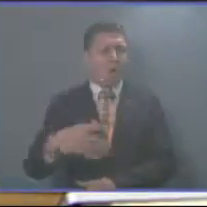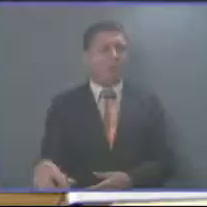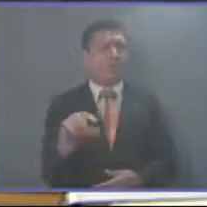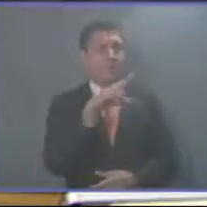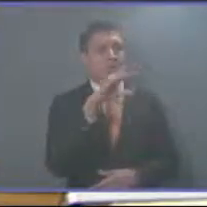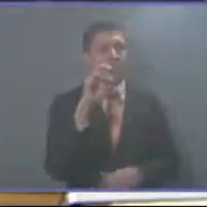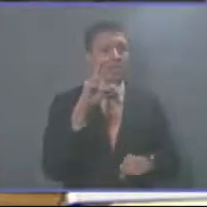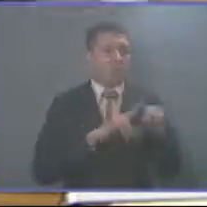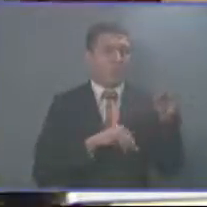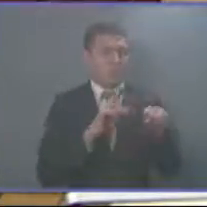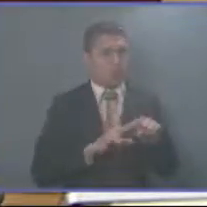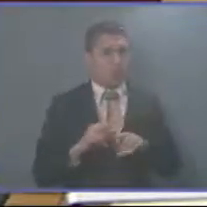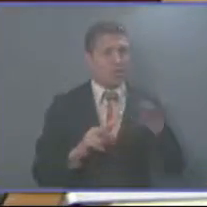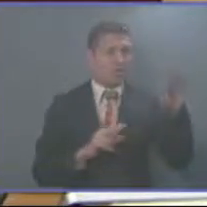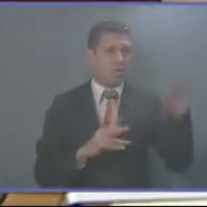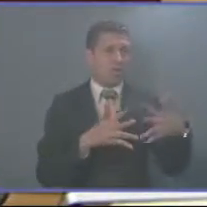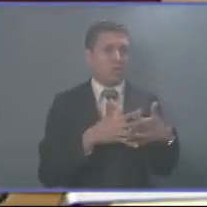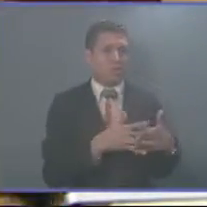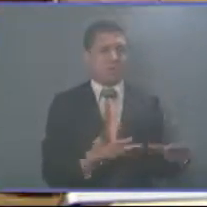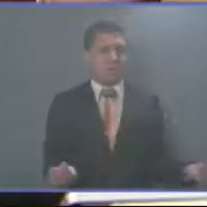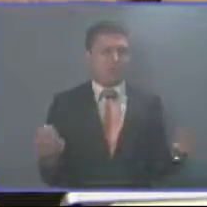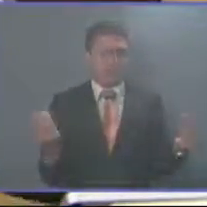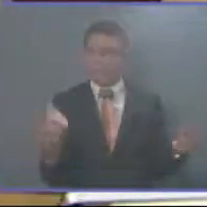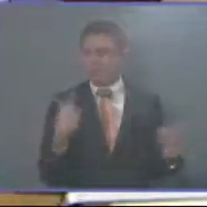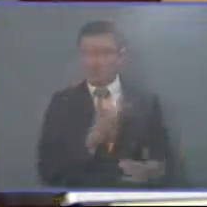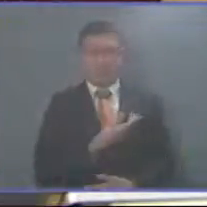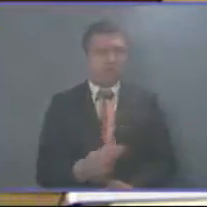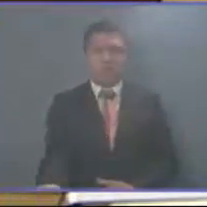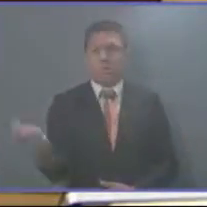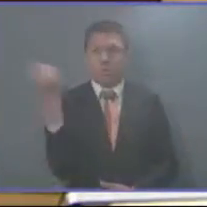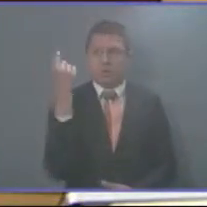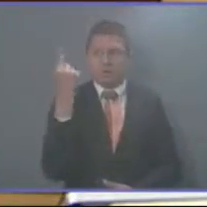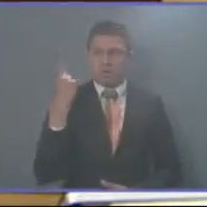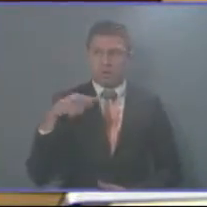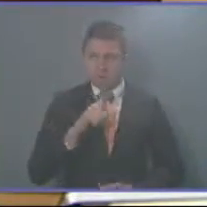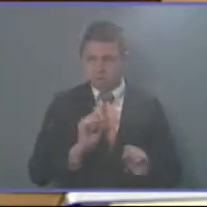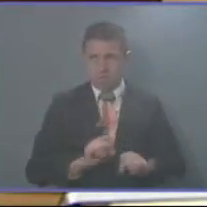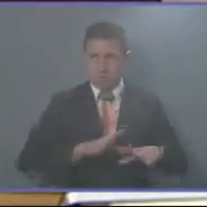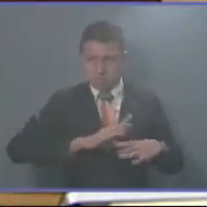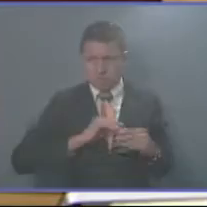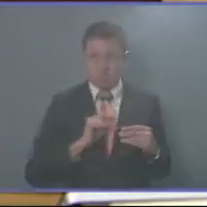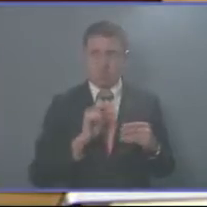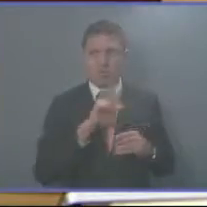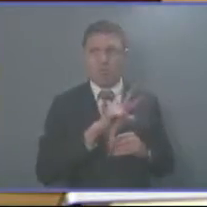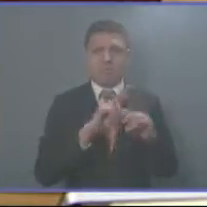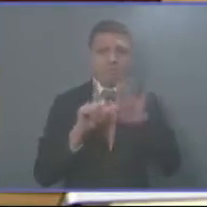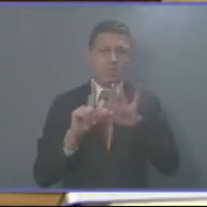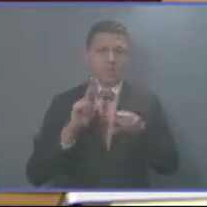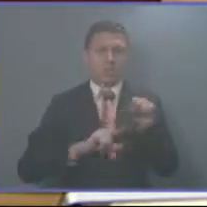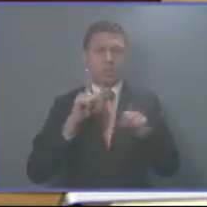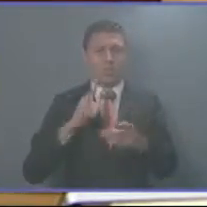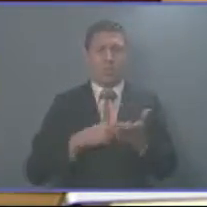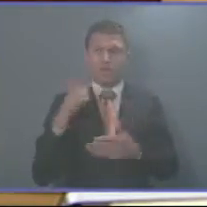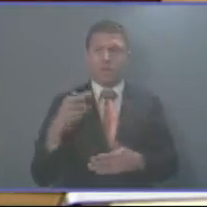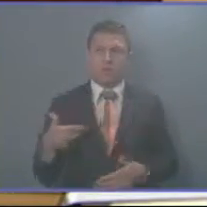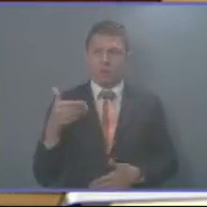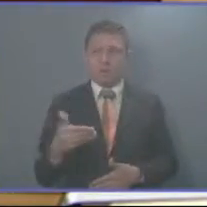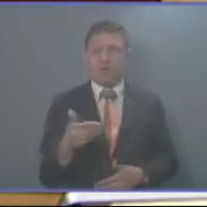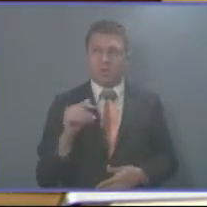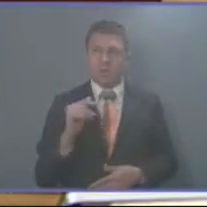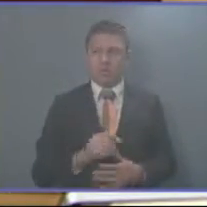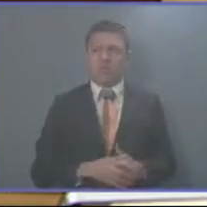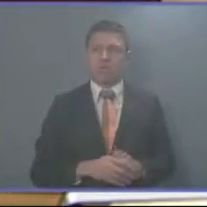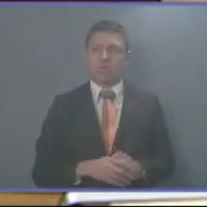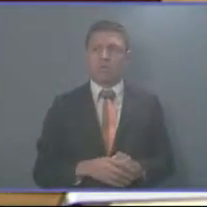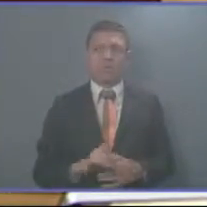Con semejantes disparidades, uno no entiende cómo es que no van a poder asumir $26 una vez al año. No es